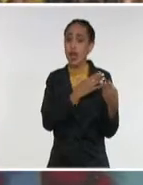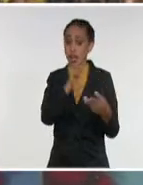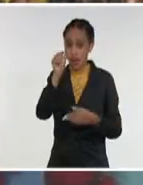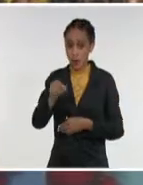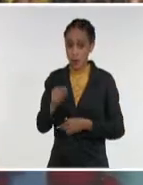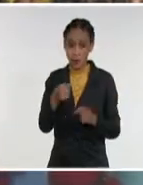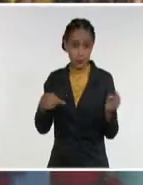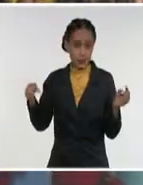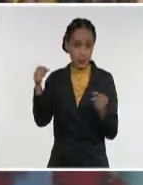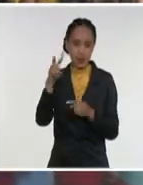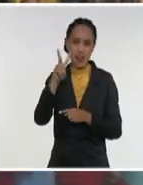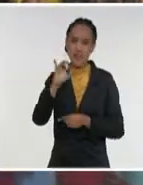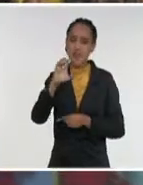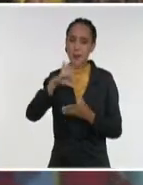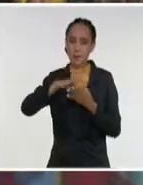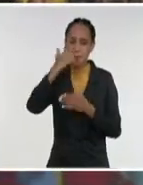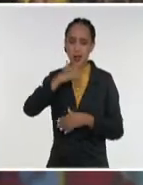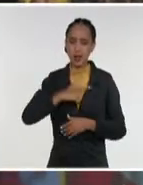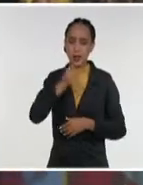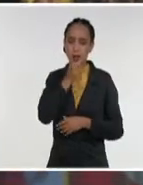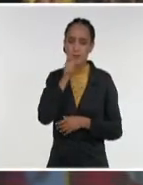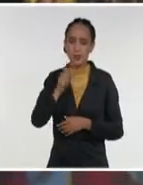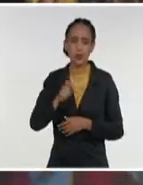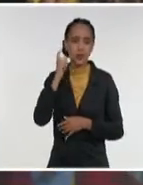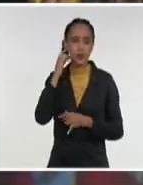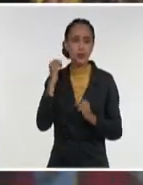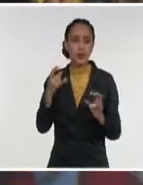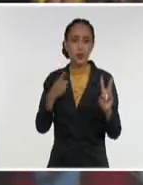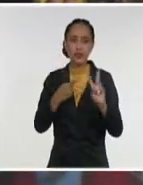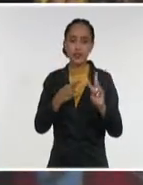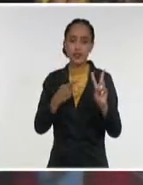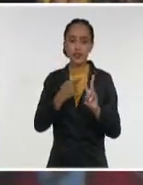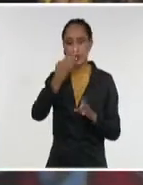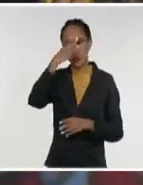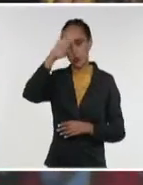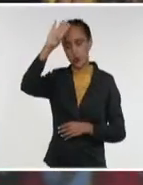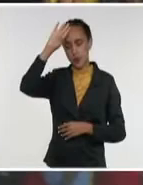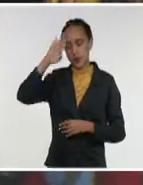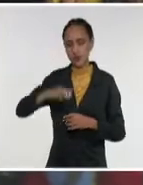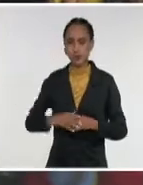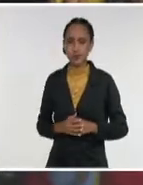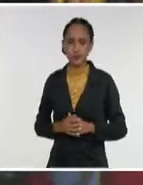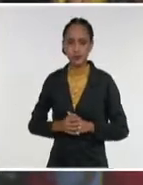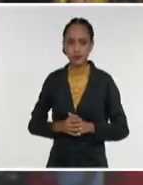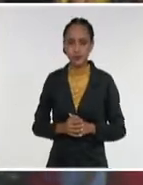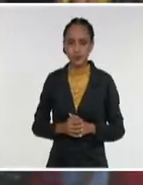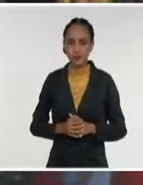Evelixe Tamile, Sistema Informativo de la Televisión Cubana.